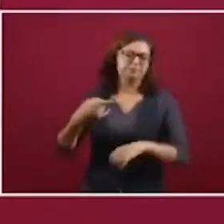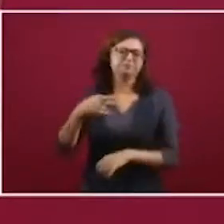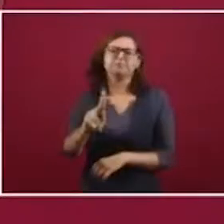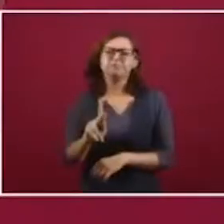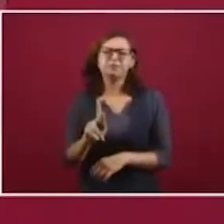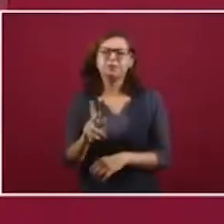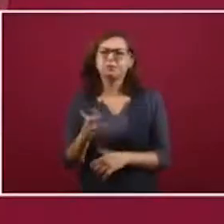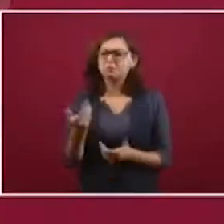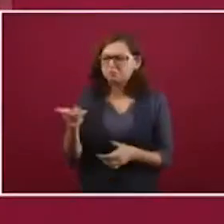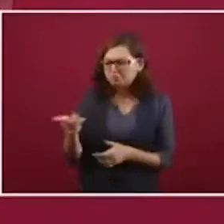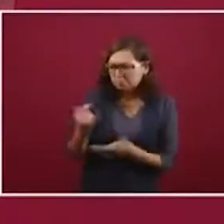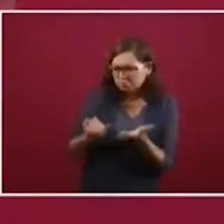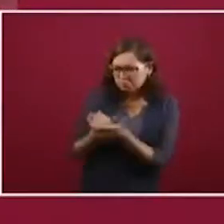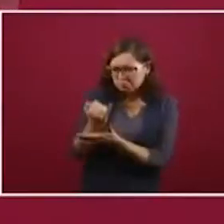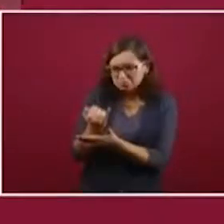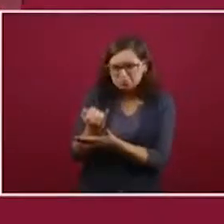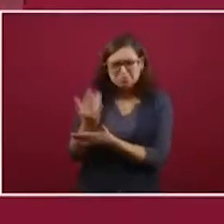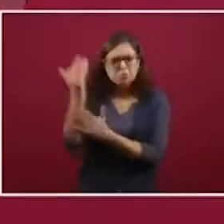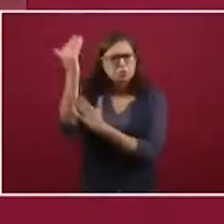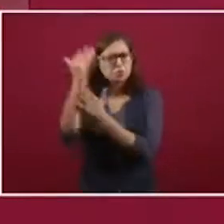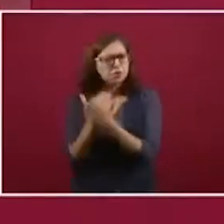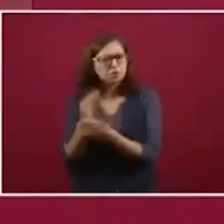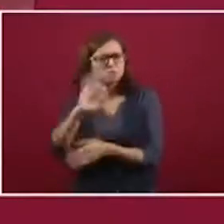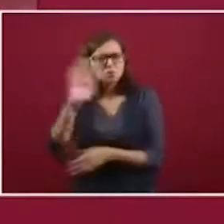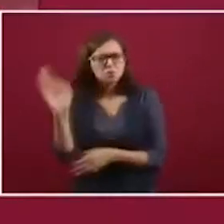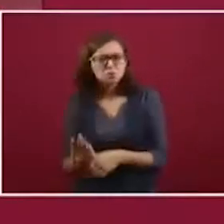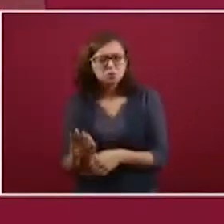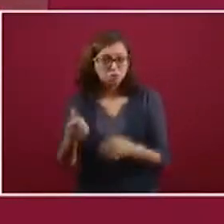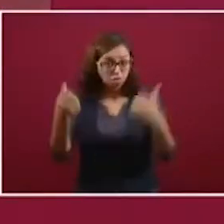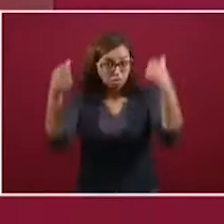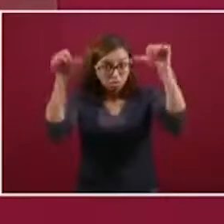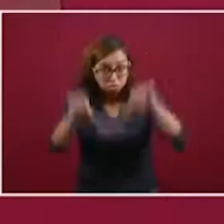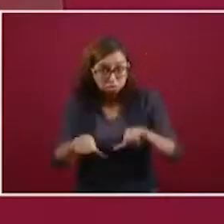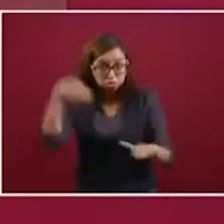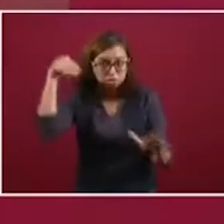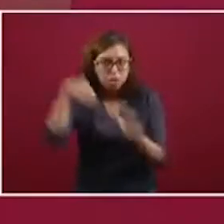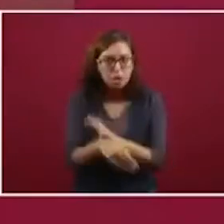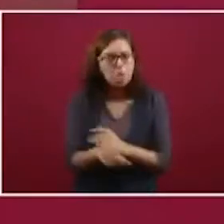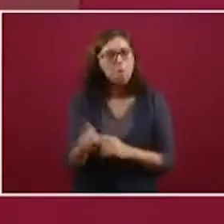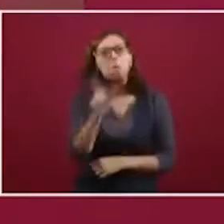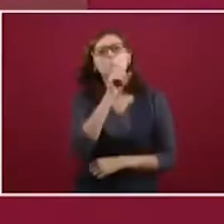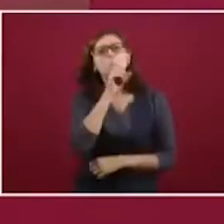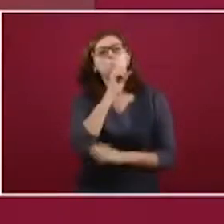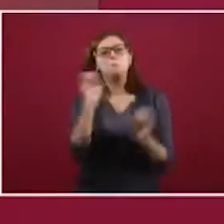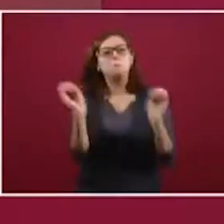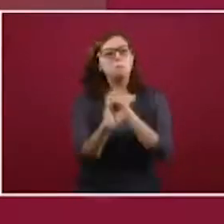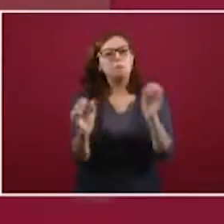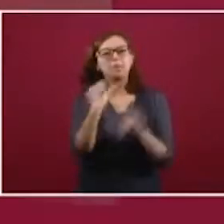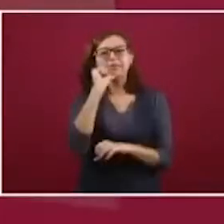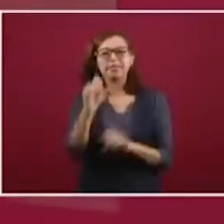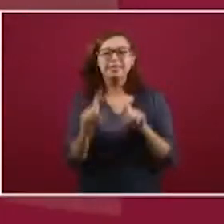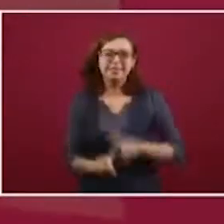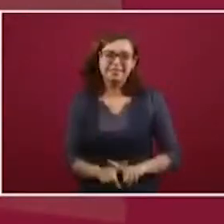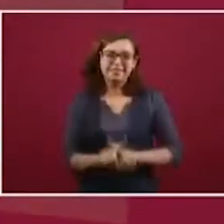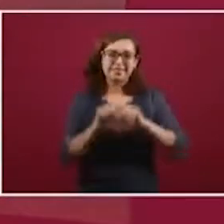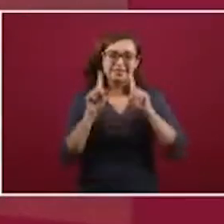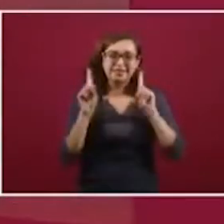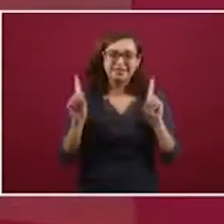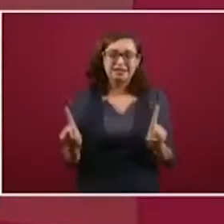no paso al contrario hasta que